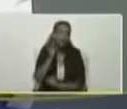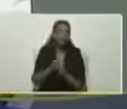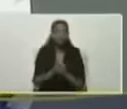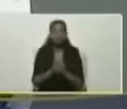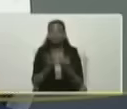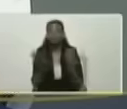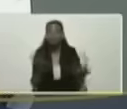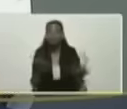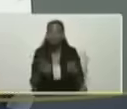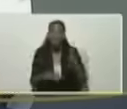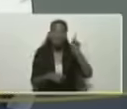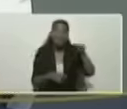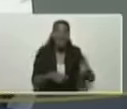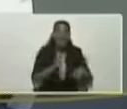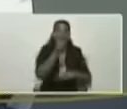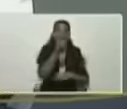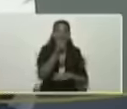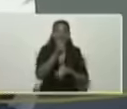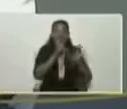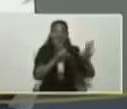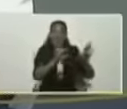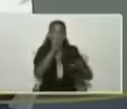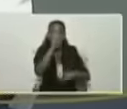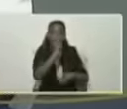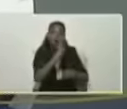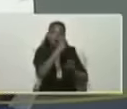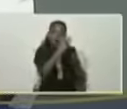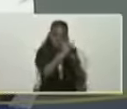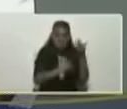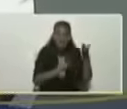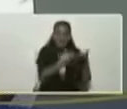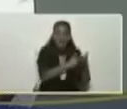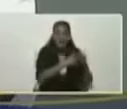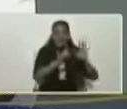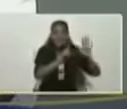Menores de 18 años se han inscrito,